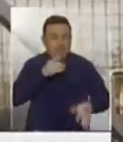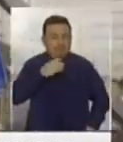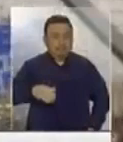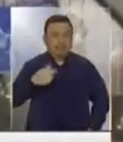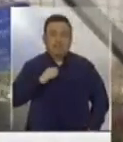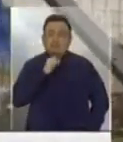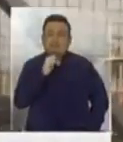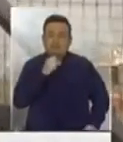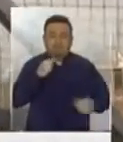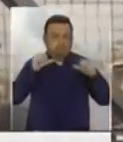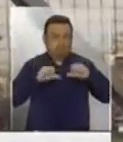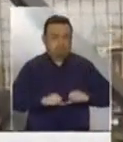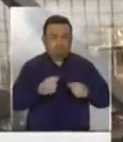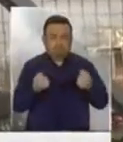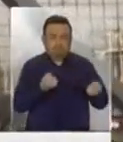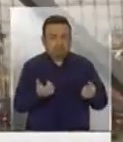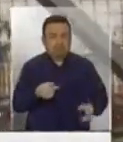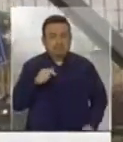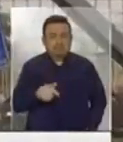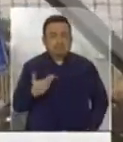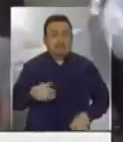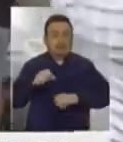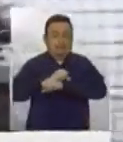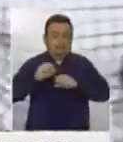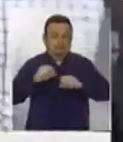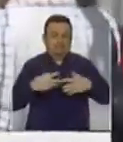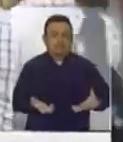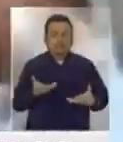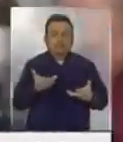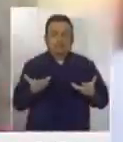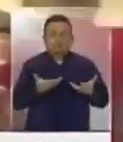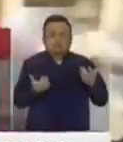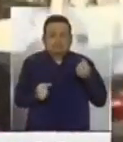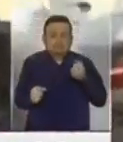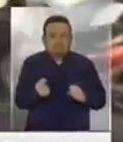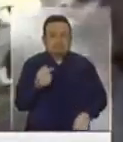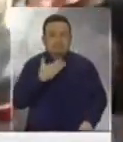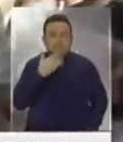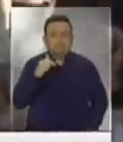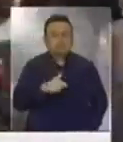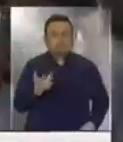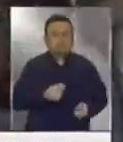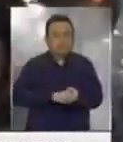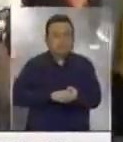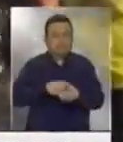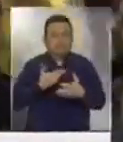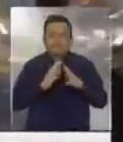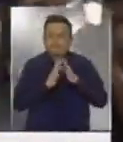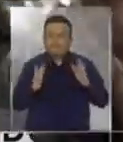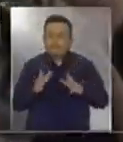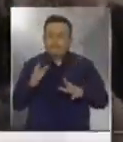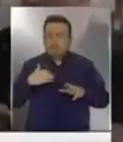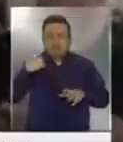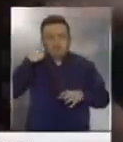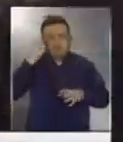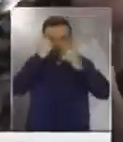la pobreza. Expliquemos un poco cuál sería la tensión, porque hasta el momento no se ha hablado si hay indicios de un atentado